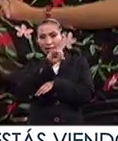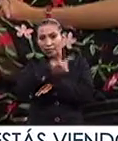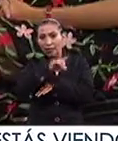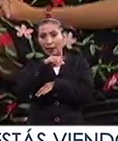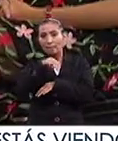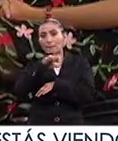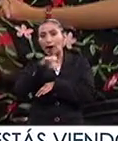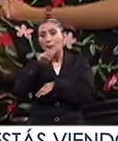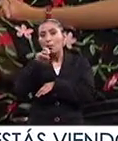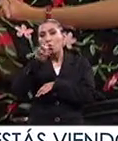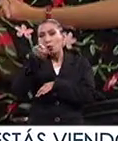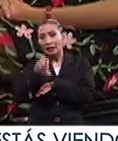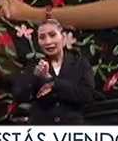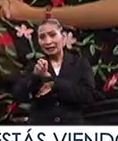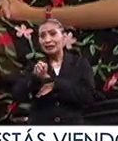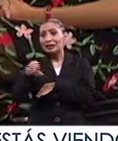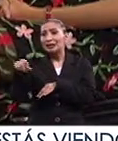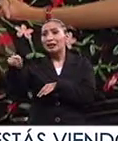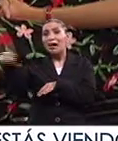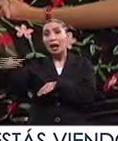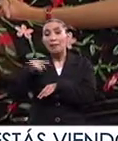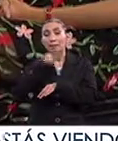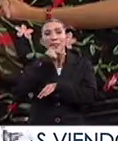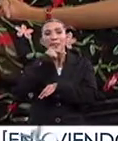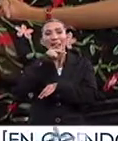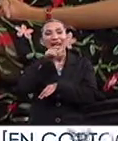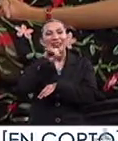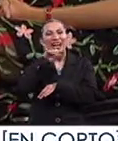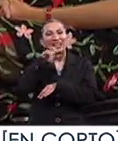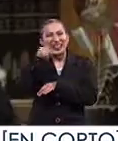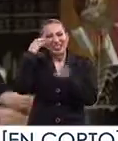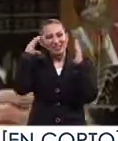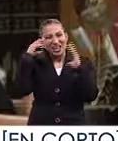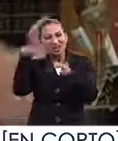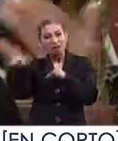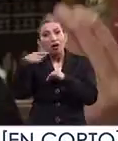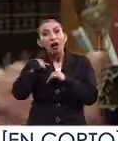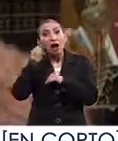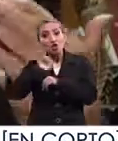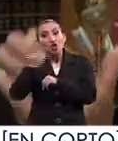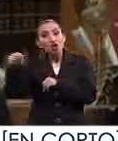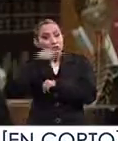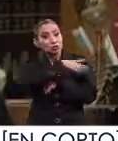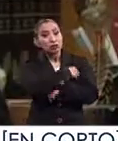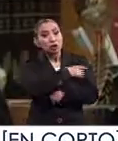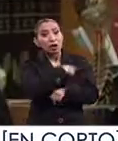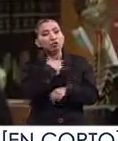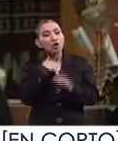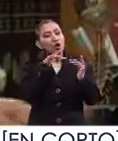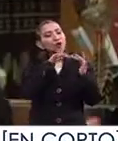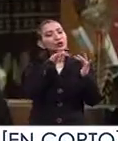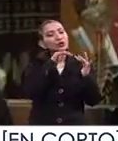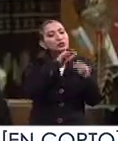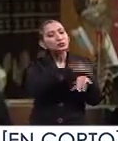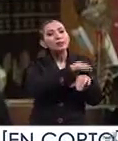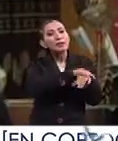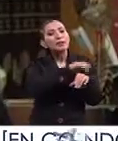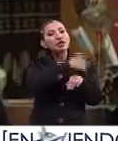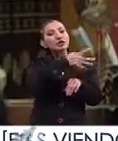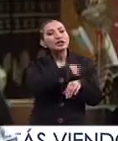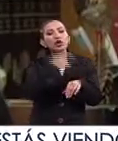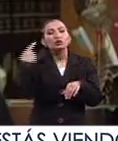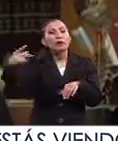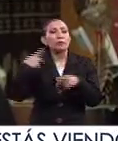Fred McMurray estaba también, el que hacía el papá de Daniel Travieso. O sea que empecé a tener contacto con el cine y con mis amigos que